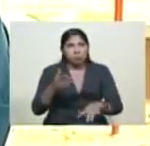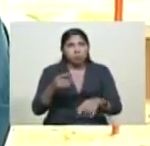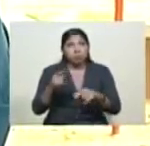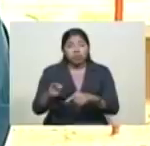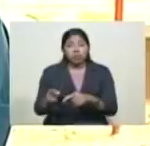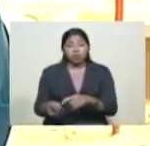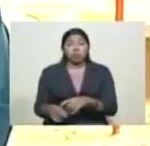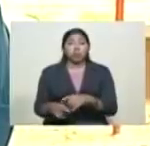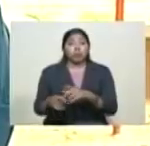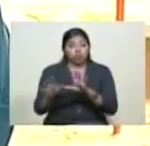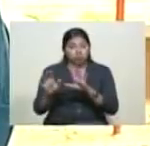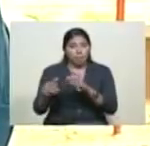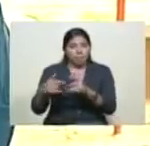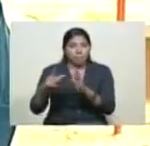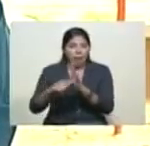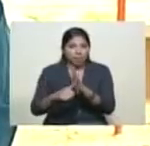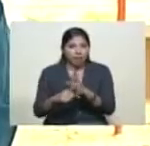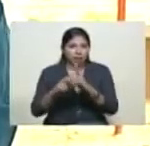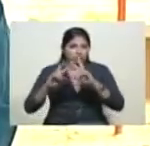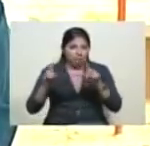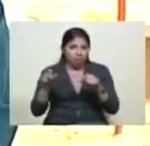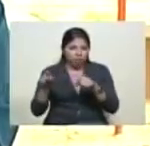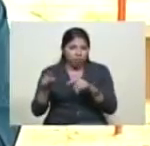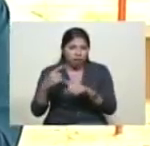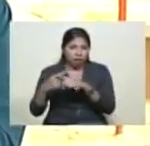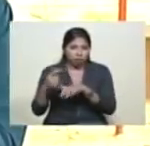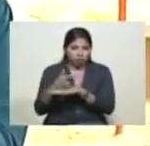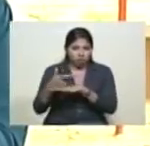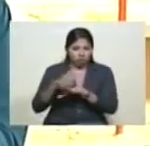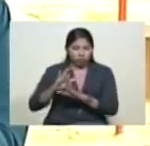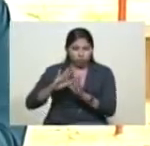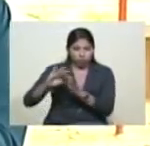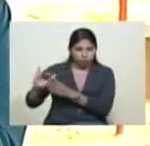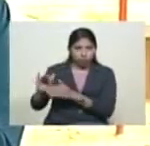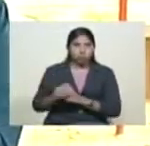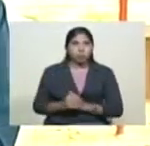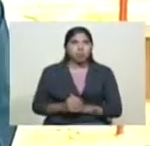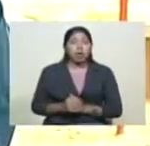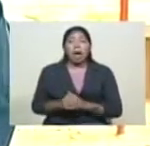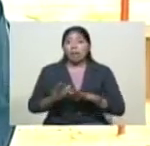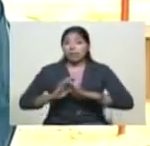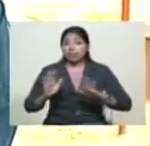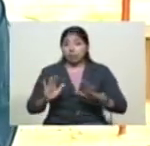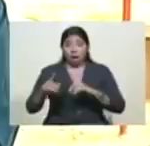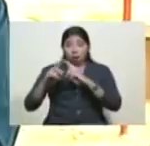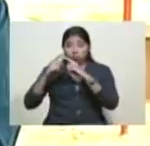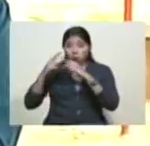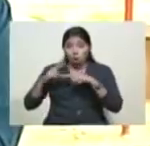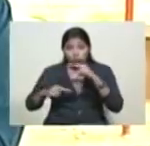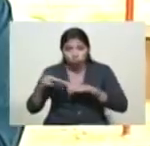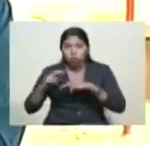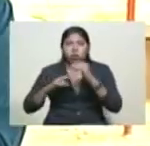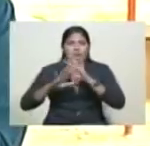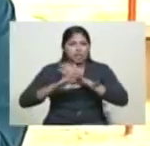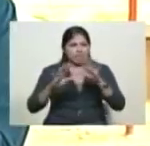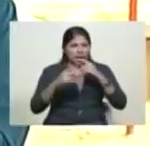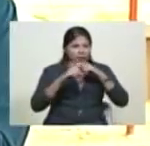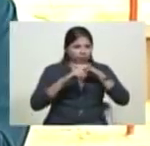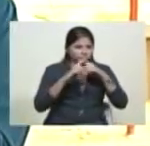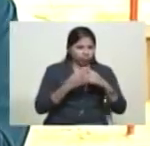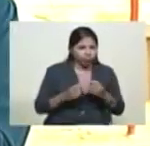Ese es otro tema que vamos a tocar ahora. Ahora hemos construido y entregado, y tengo que darle las gracias al general en